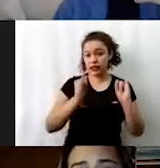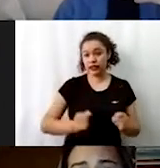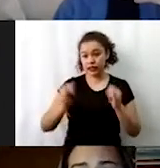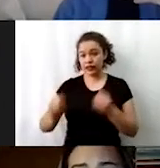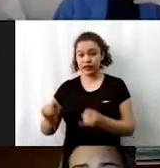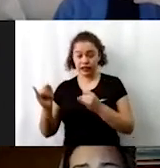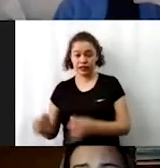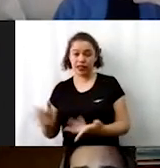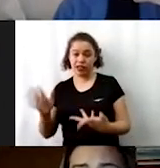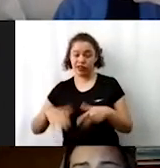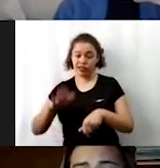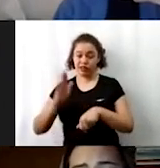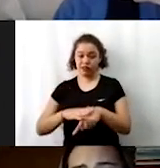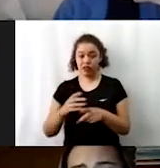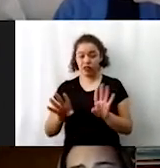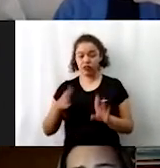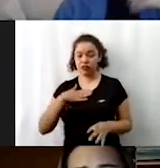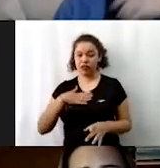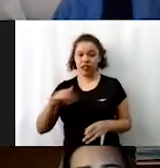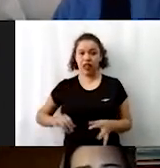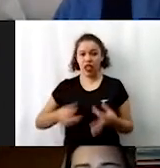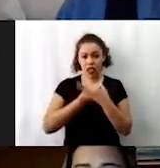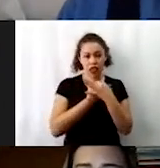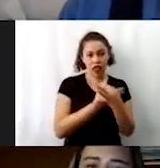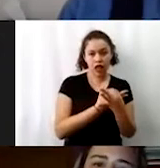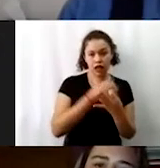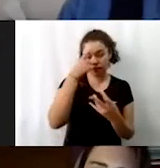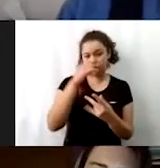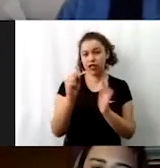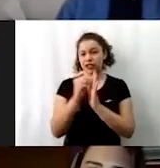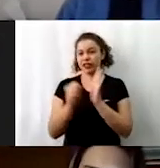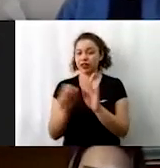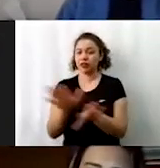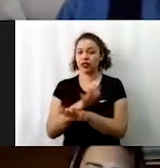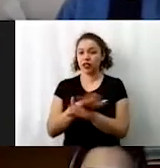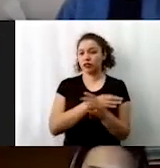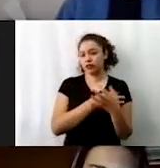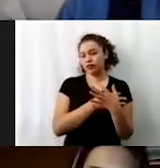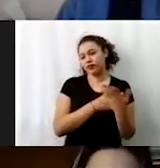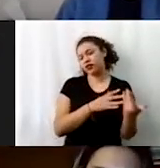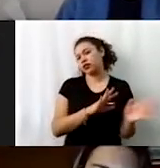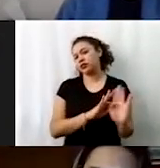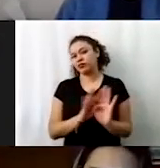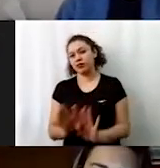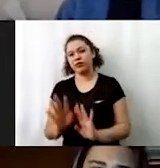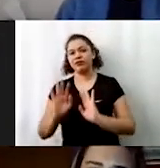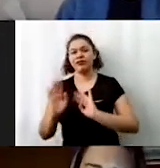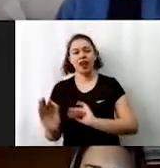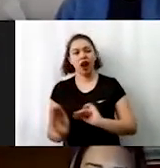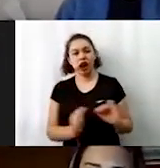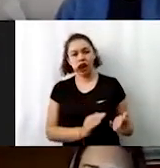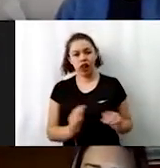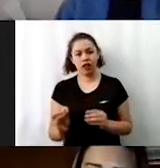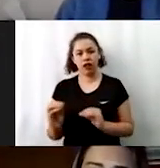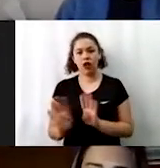la que queremos transformar o estos cambios sistémicos que queremos lograr, y entonces muchas cosas se van estancando en el camino. Eso es algo que,